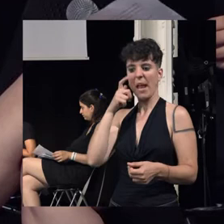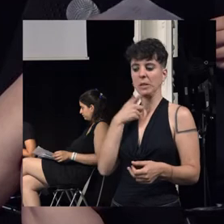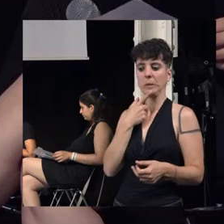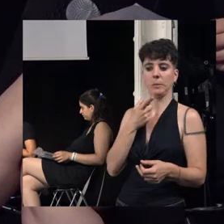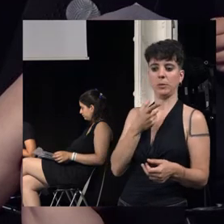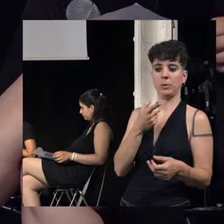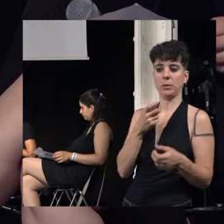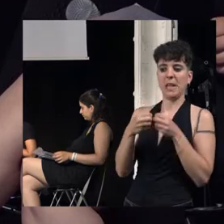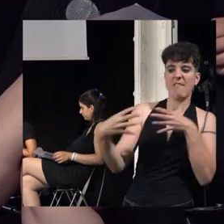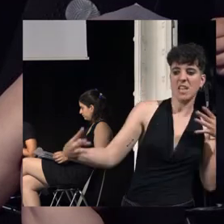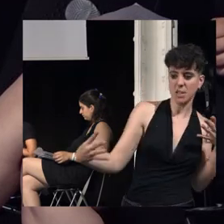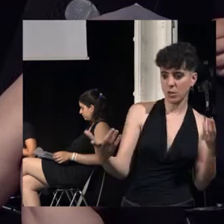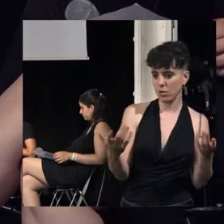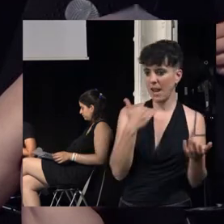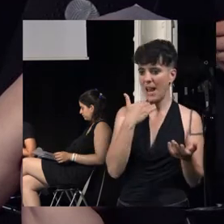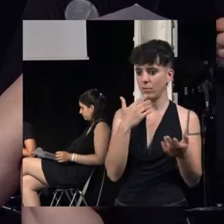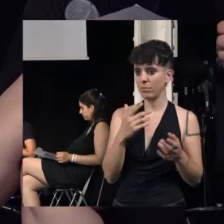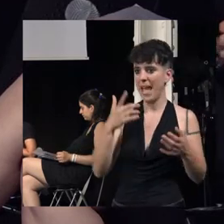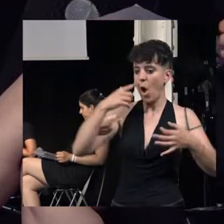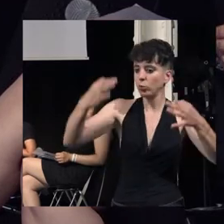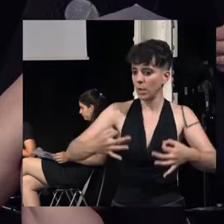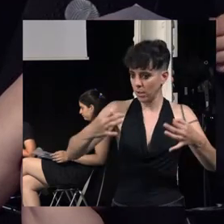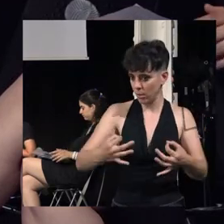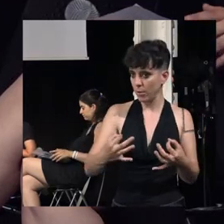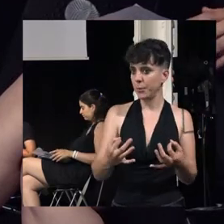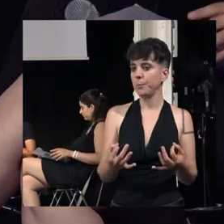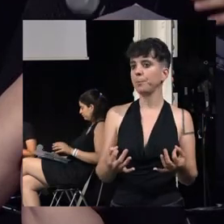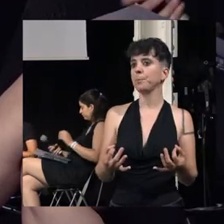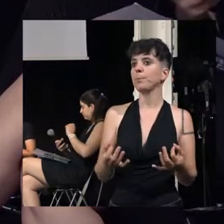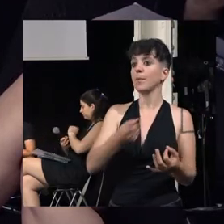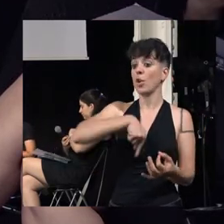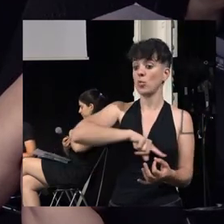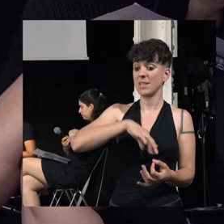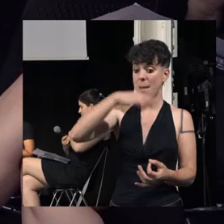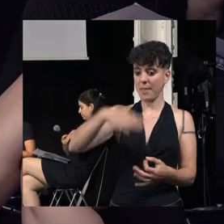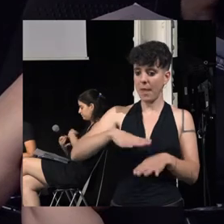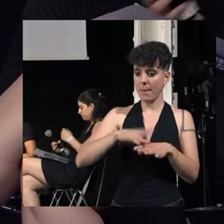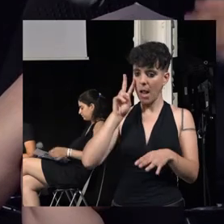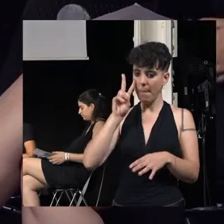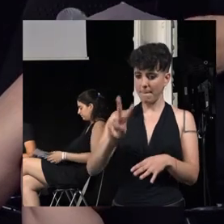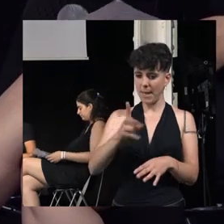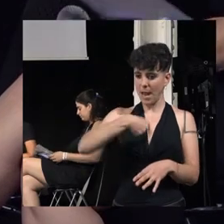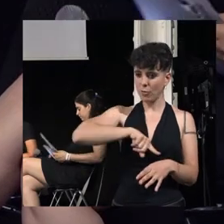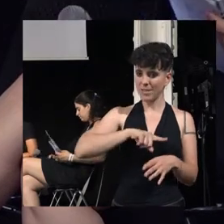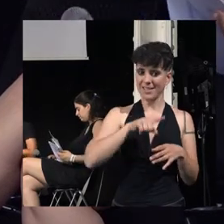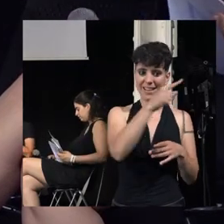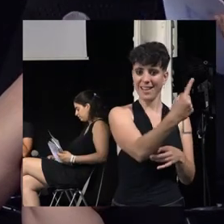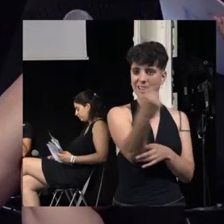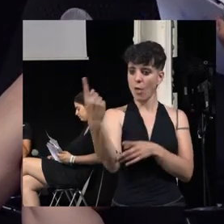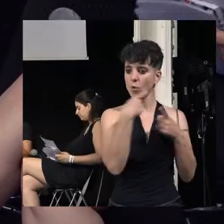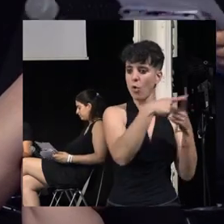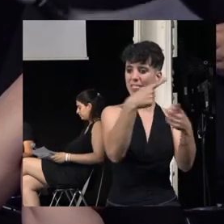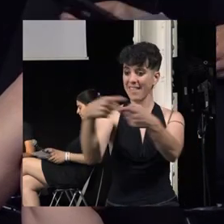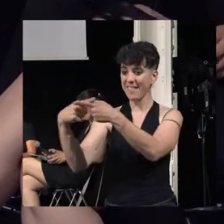diferencia humana genuina. Y es sobre nuestra capacidad para mirar honestamente nuestras diferencias, para verlas